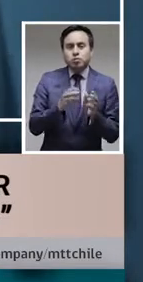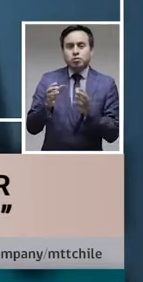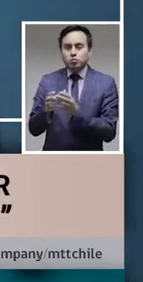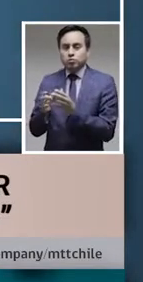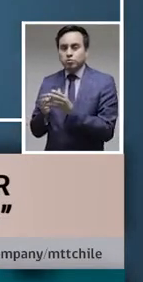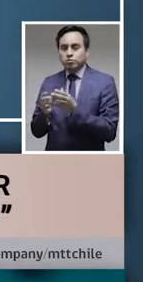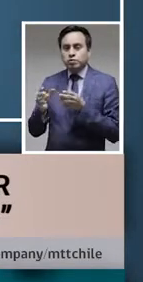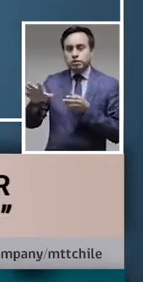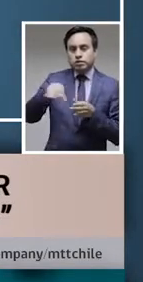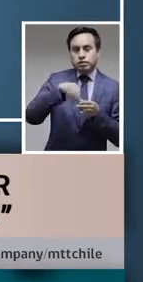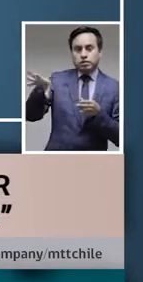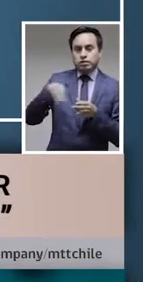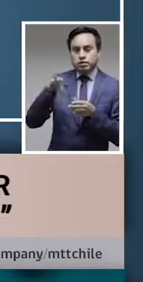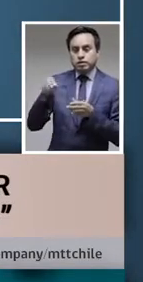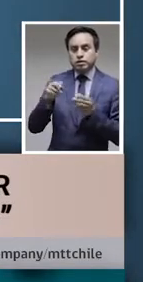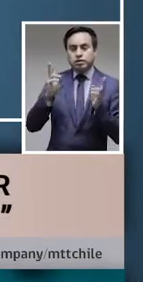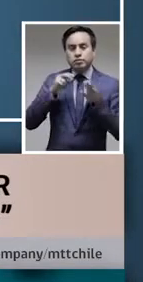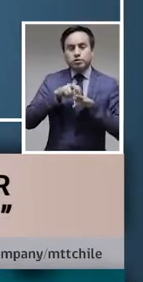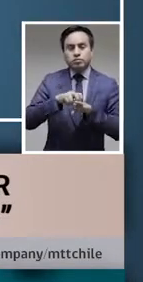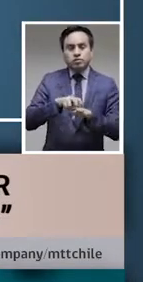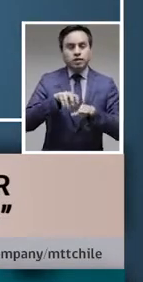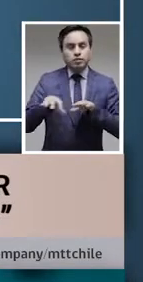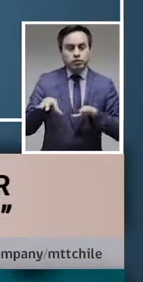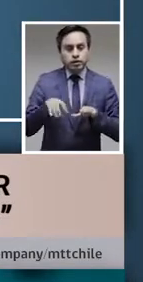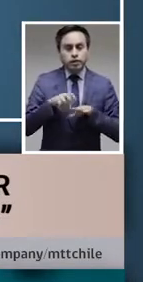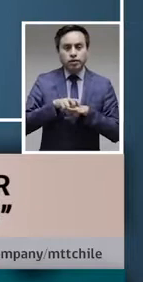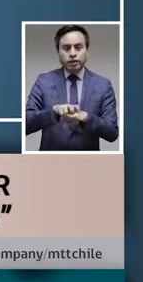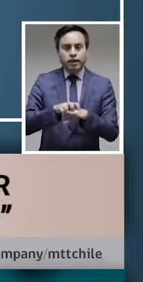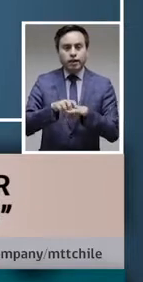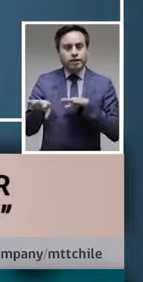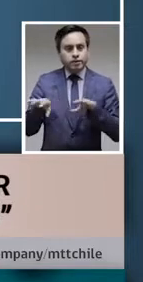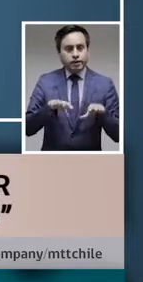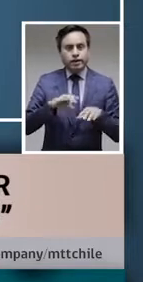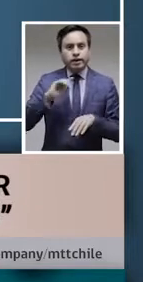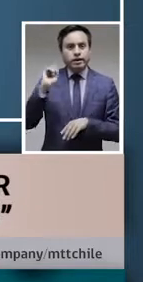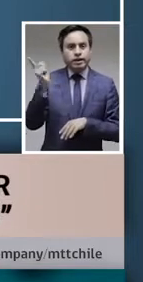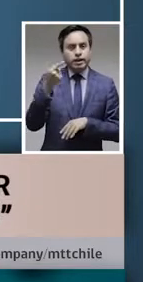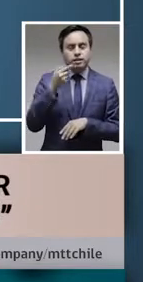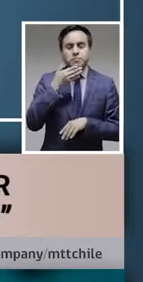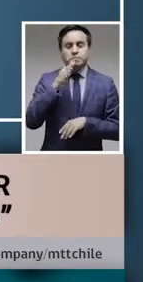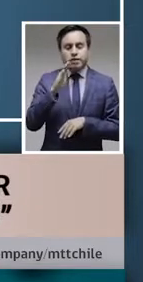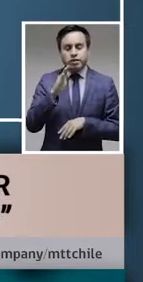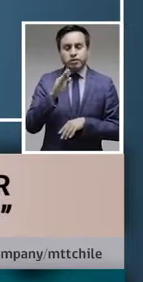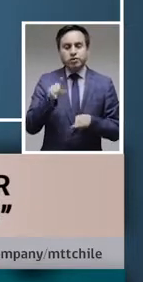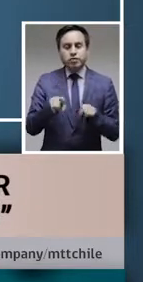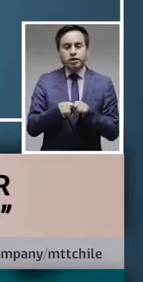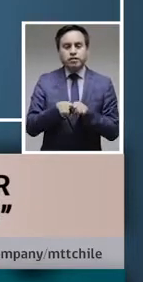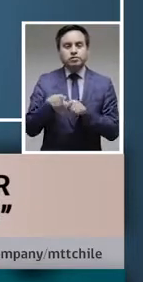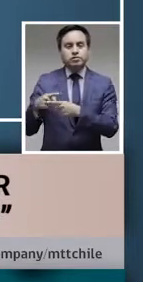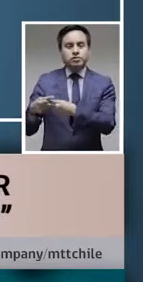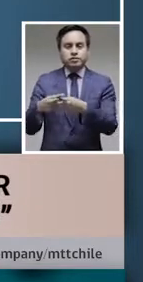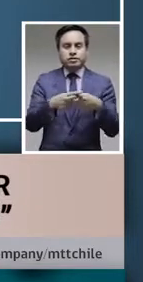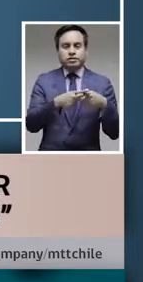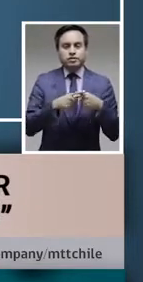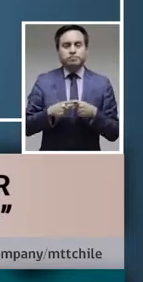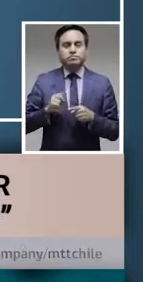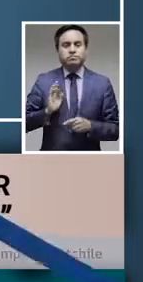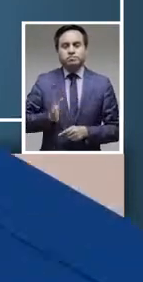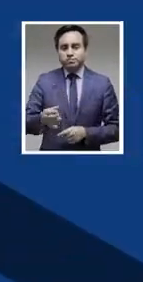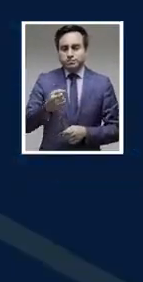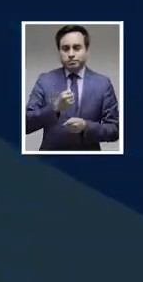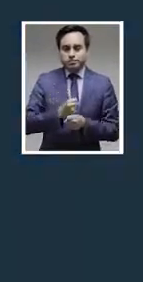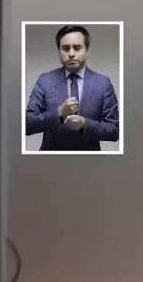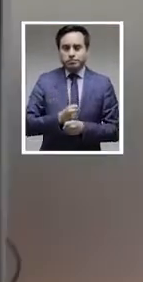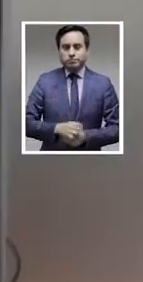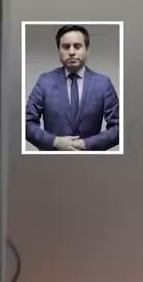podamos incorporar al transporte público, a la movilidad, a la actividad general, mejor va a ser nuestra sociedad. Así que vamos a seguir trabajando